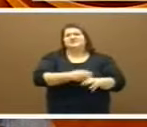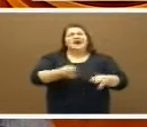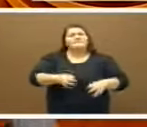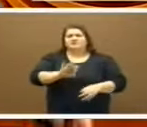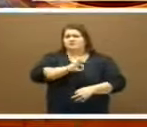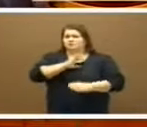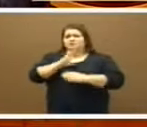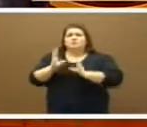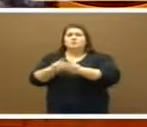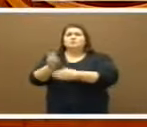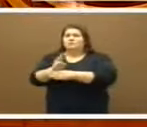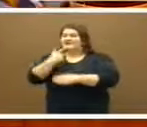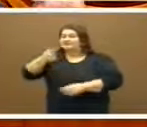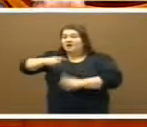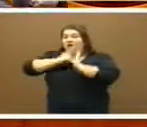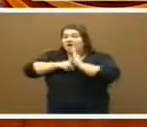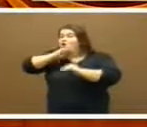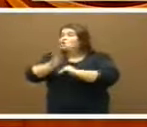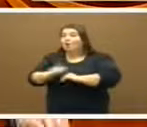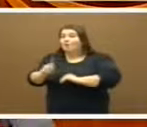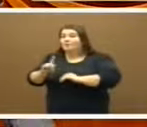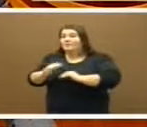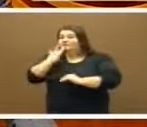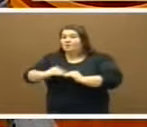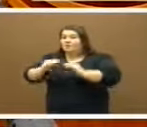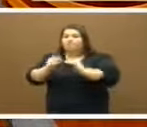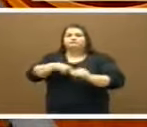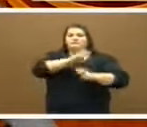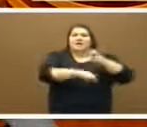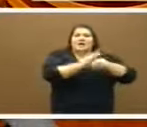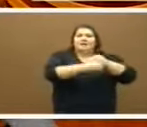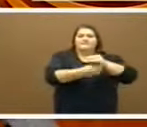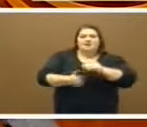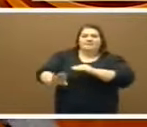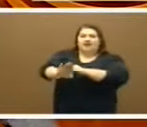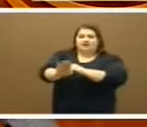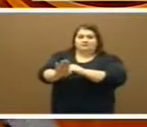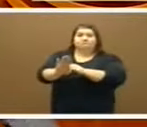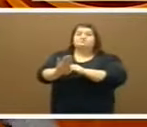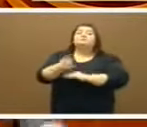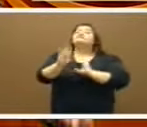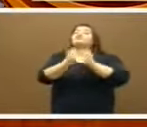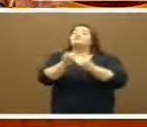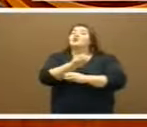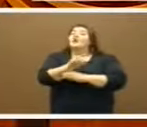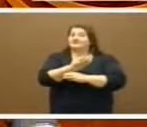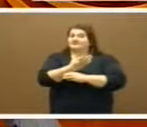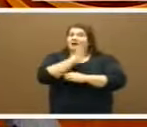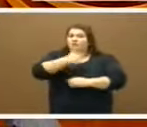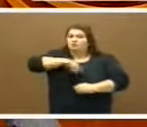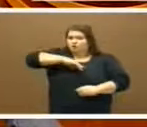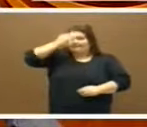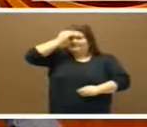Popular, ley que incumpla la ley de igualdad, enmienda del Partido Socialista. Porque nosotros sí